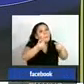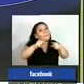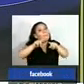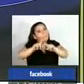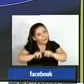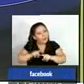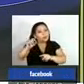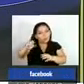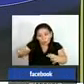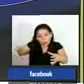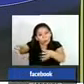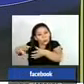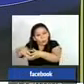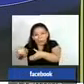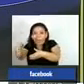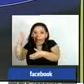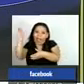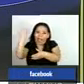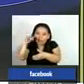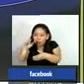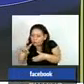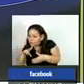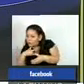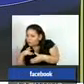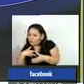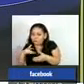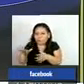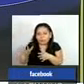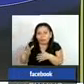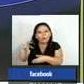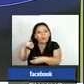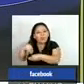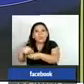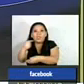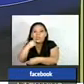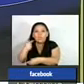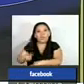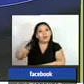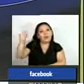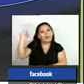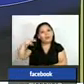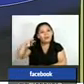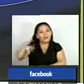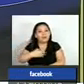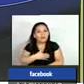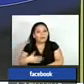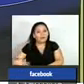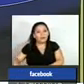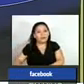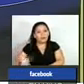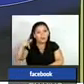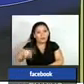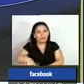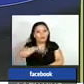dando tratamiento a quienes estuvieron con síntomas leves, incluyendo un expresidente de la República. Conozcamos.